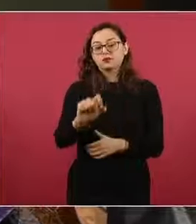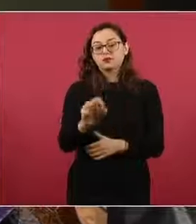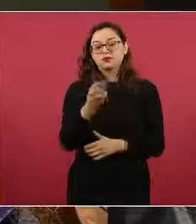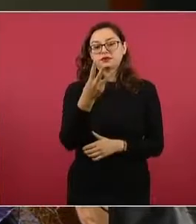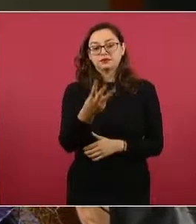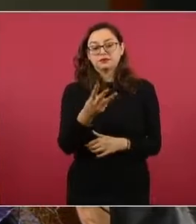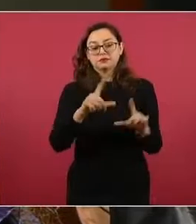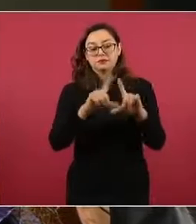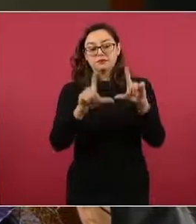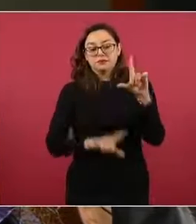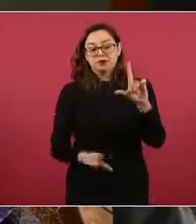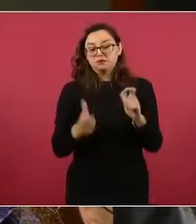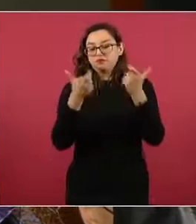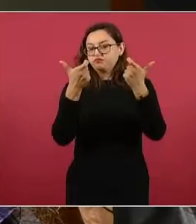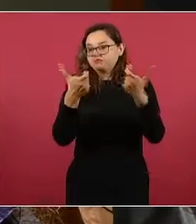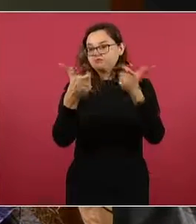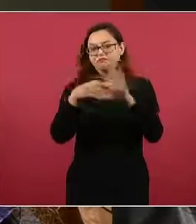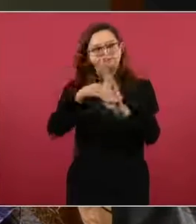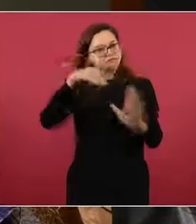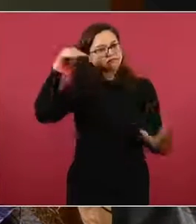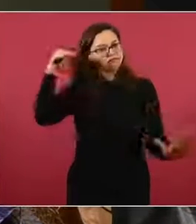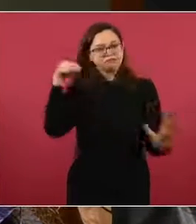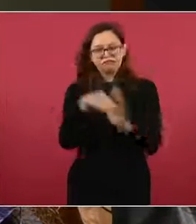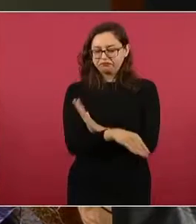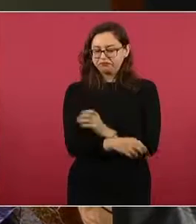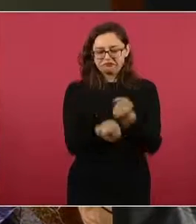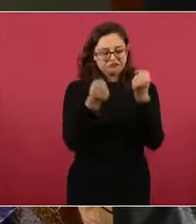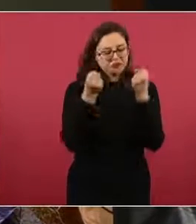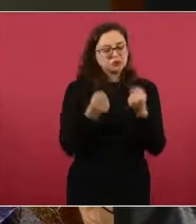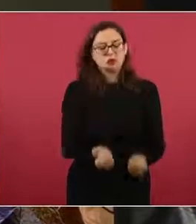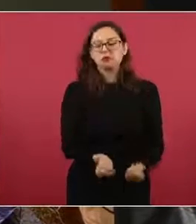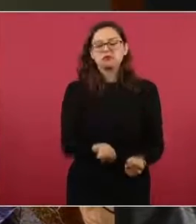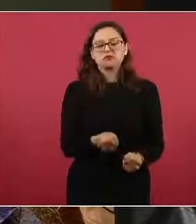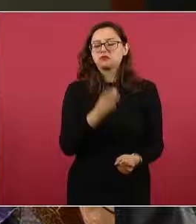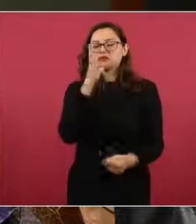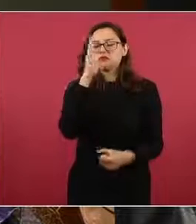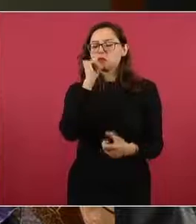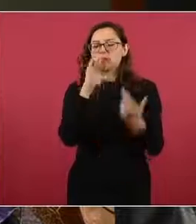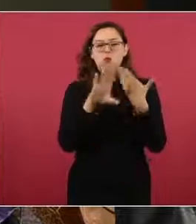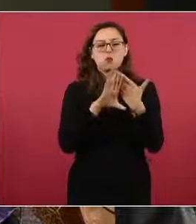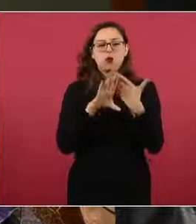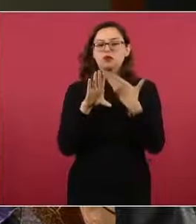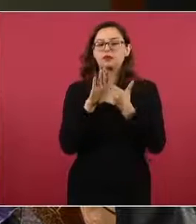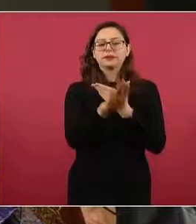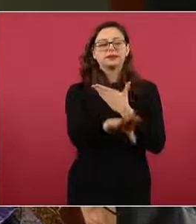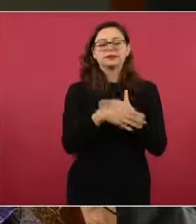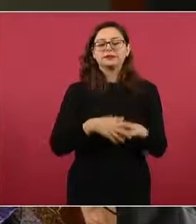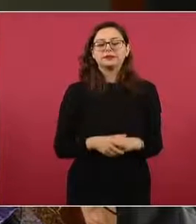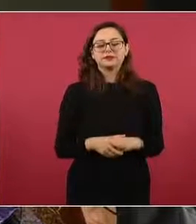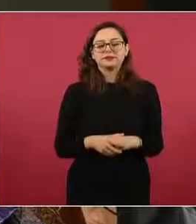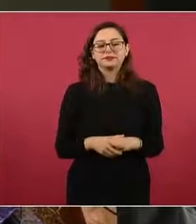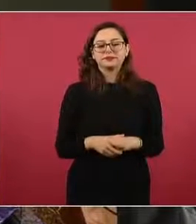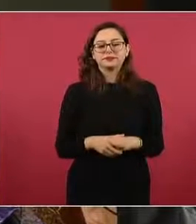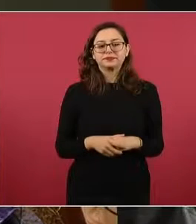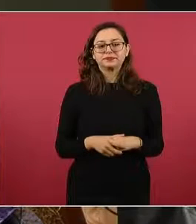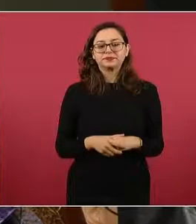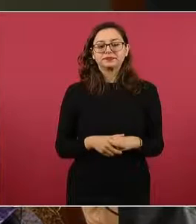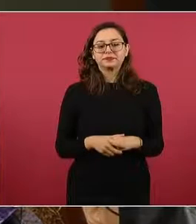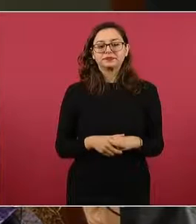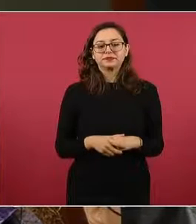Y cuando esta calificadora también le rebajó la